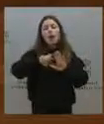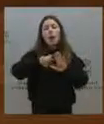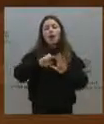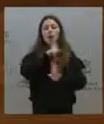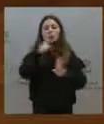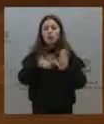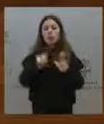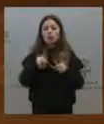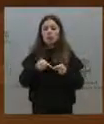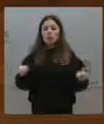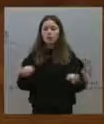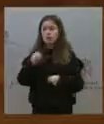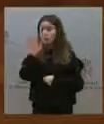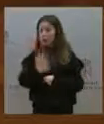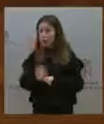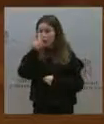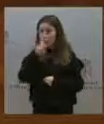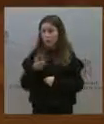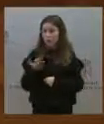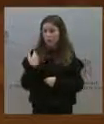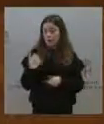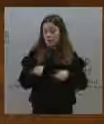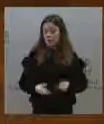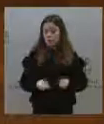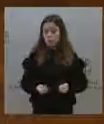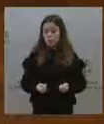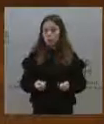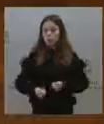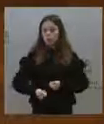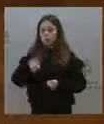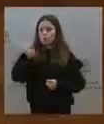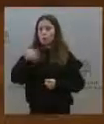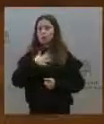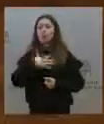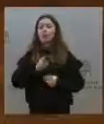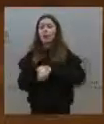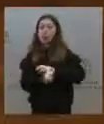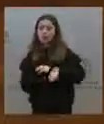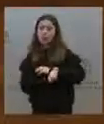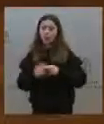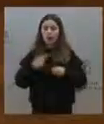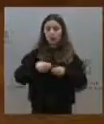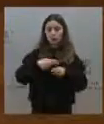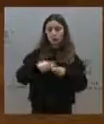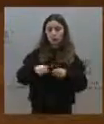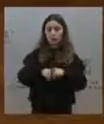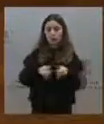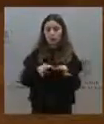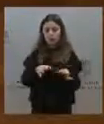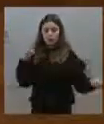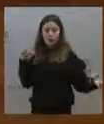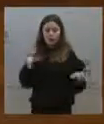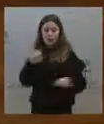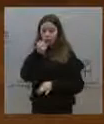algo más de gasto. Quizás sea una estrategia política de simular un distanciamiento hoy con el PSOE para apoyar posteriormente la